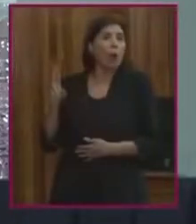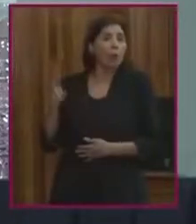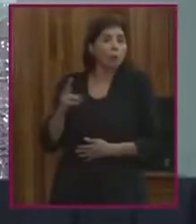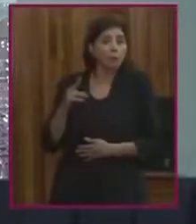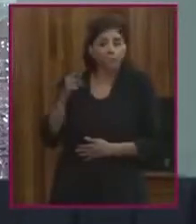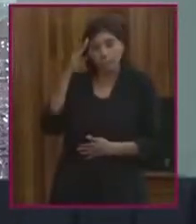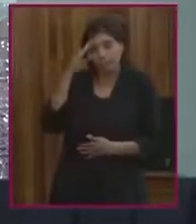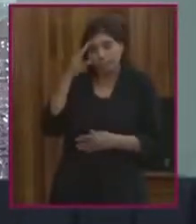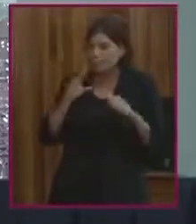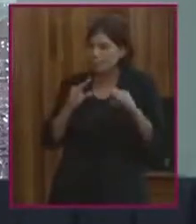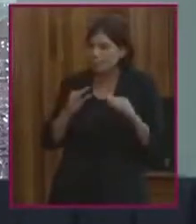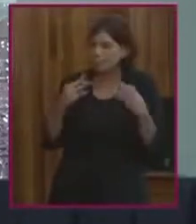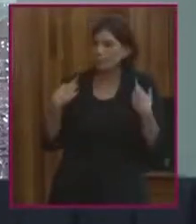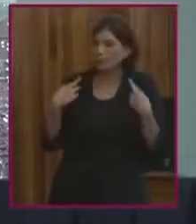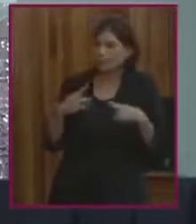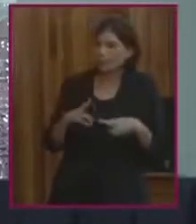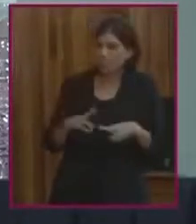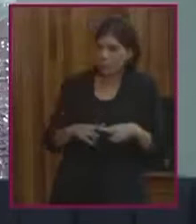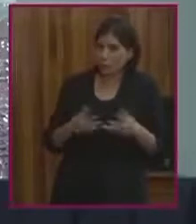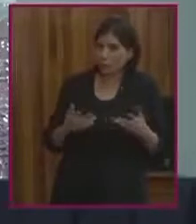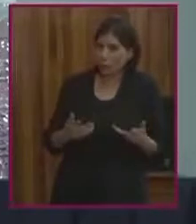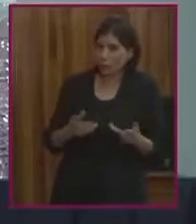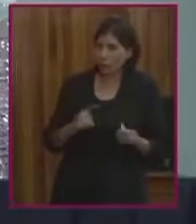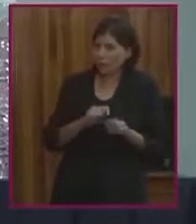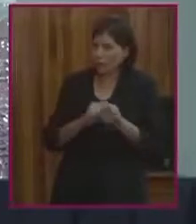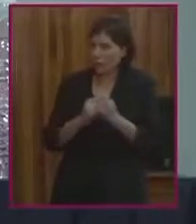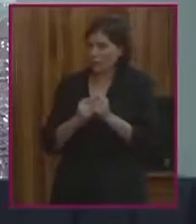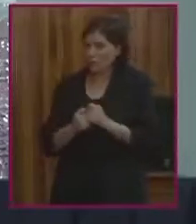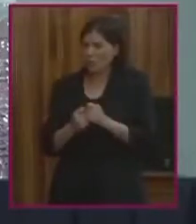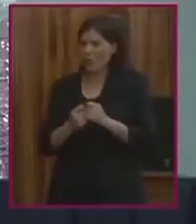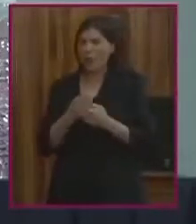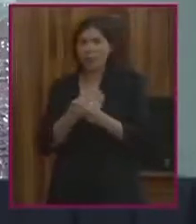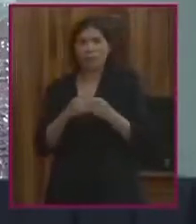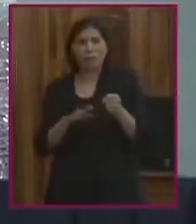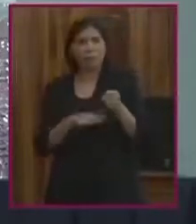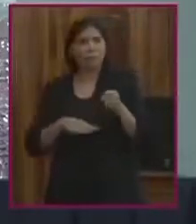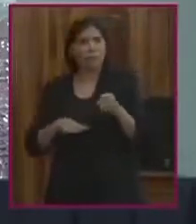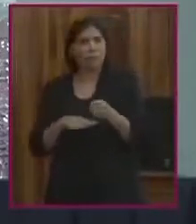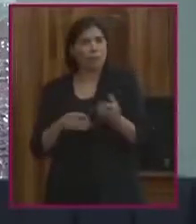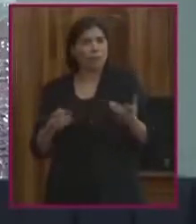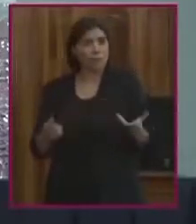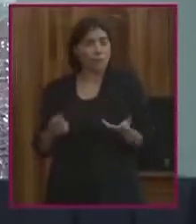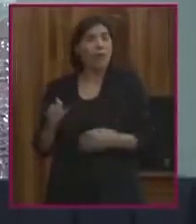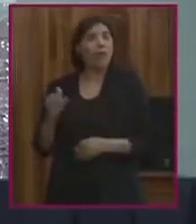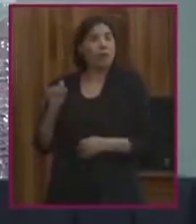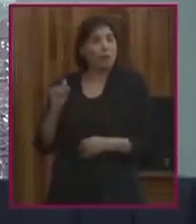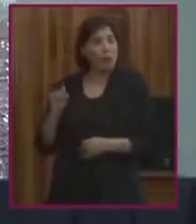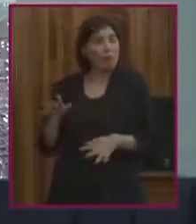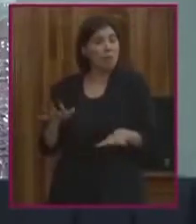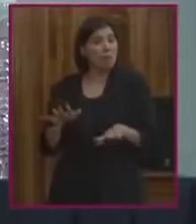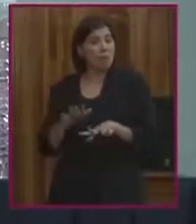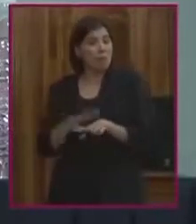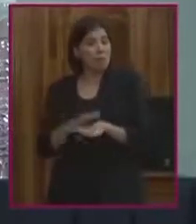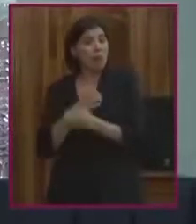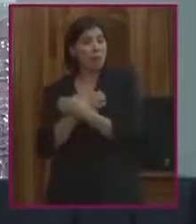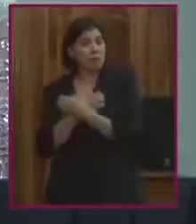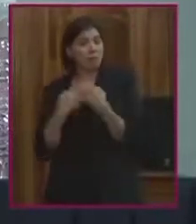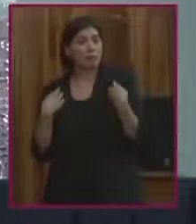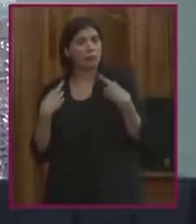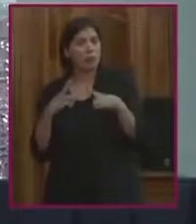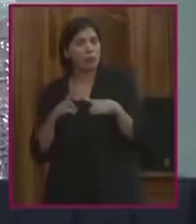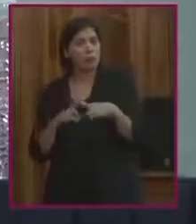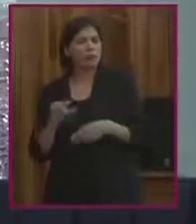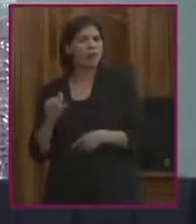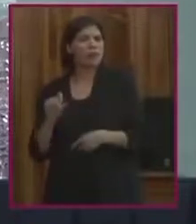docente. No podemos transformar una educación básica sin transformar la formación docente y sin pensar otro vínculo con las universidades que